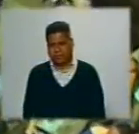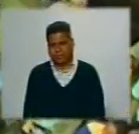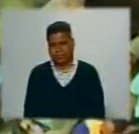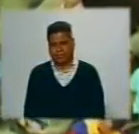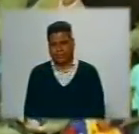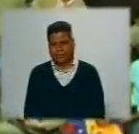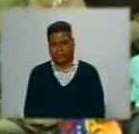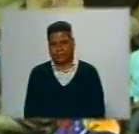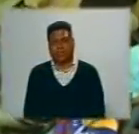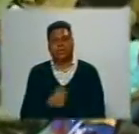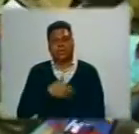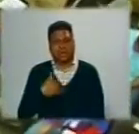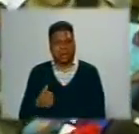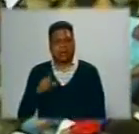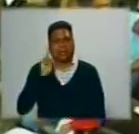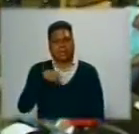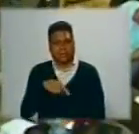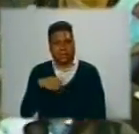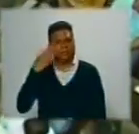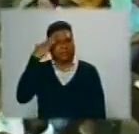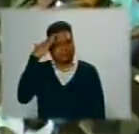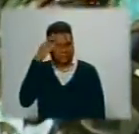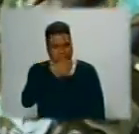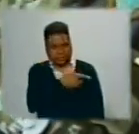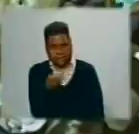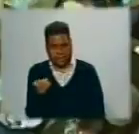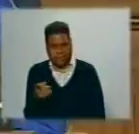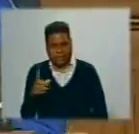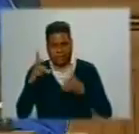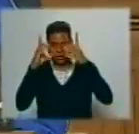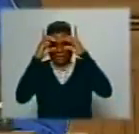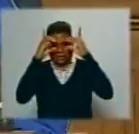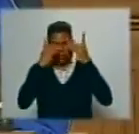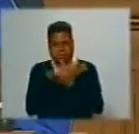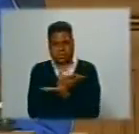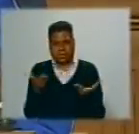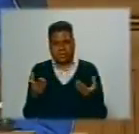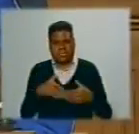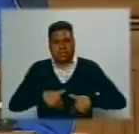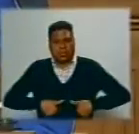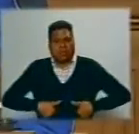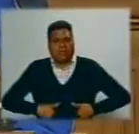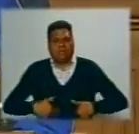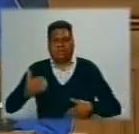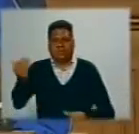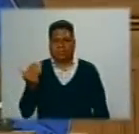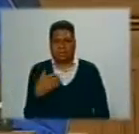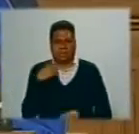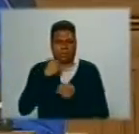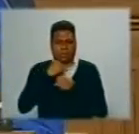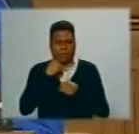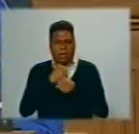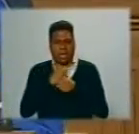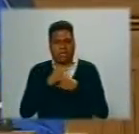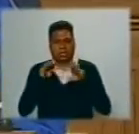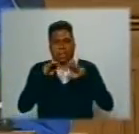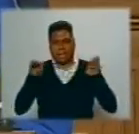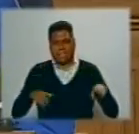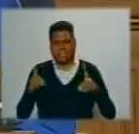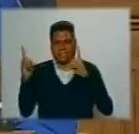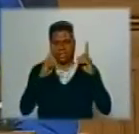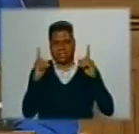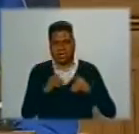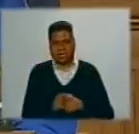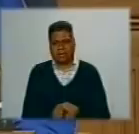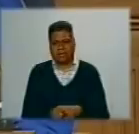Constituyente también reconozca en nuestra presidenta Delcy Rodríguez el esfuerzo que ha venido haciendo en esas mesas de diálogo, y así